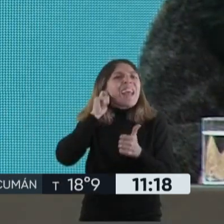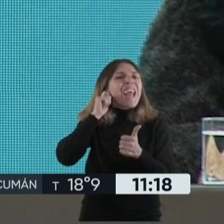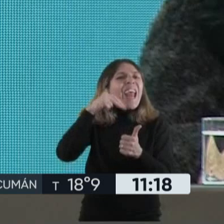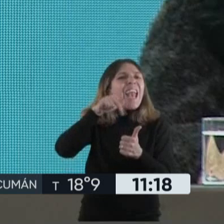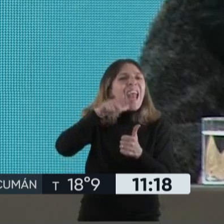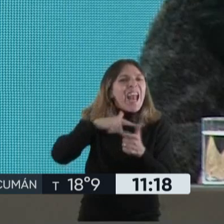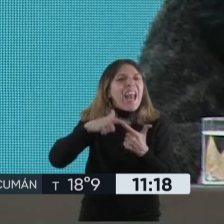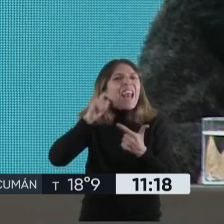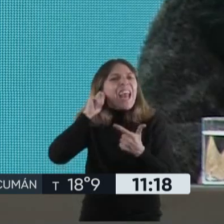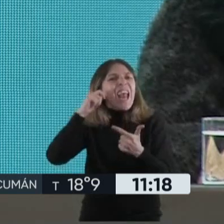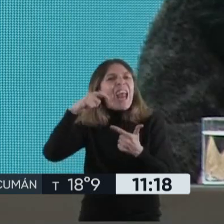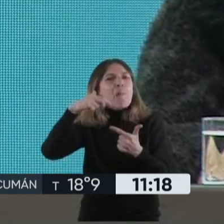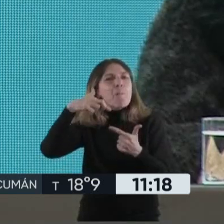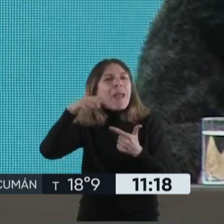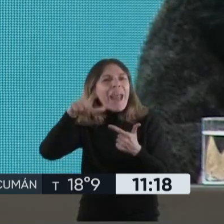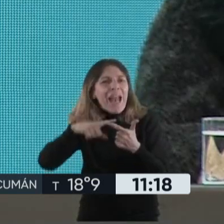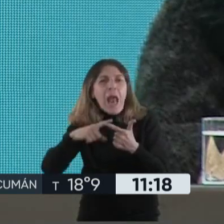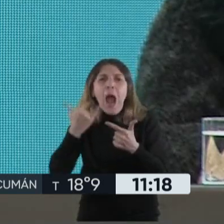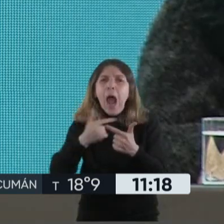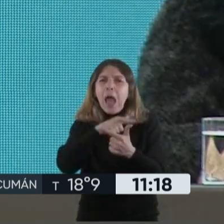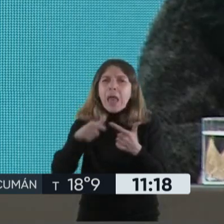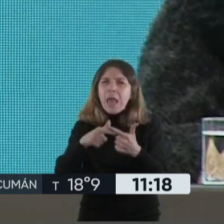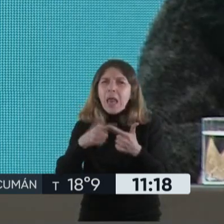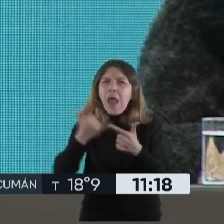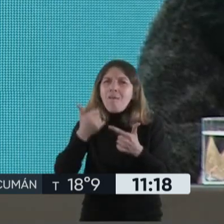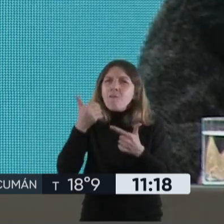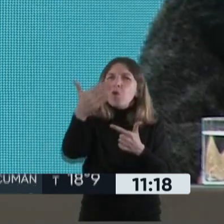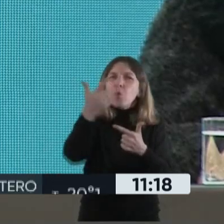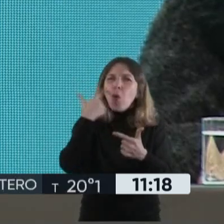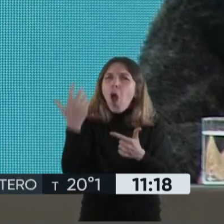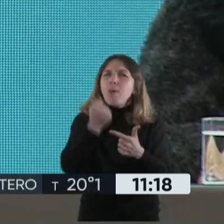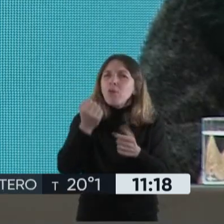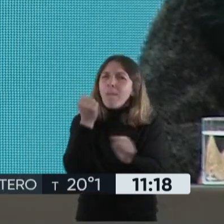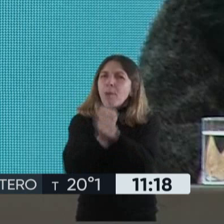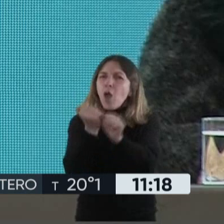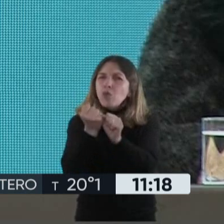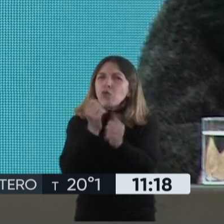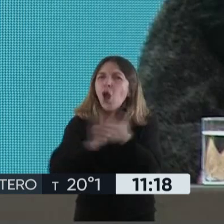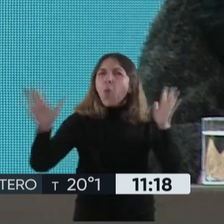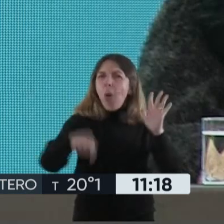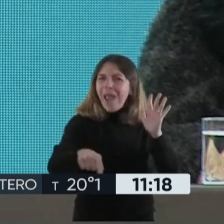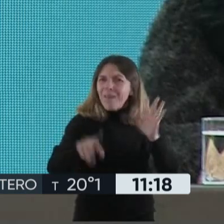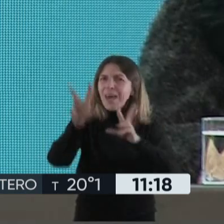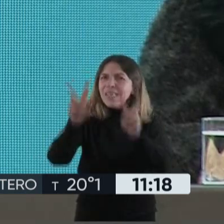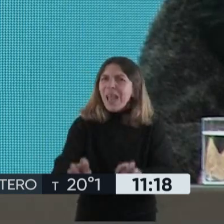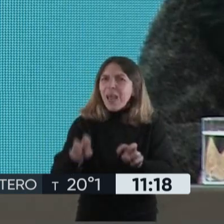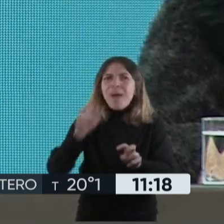GNL, hay un gran horizonte de oportunidades para nuestro país en materia de GNL y eso también